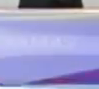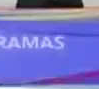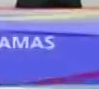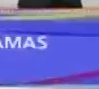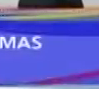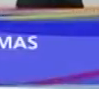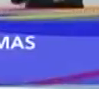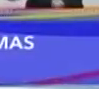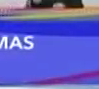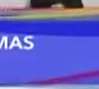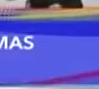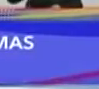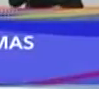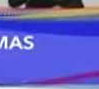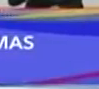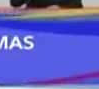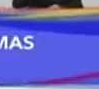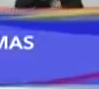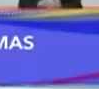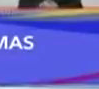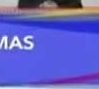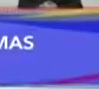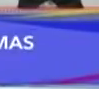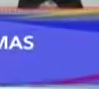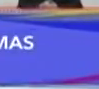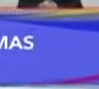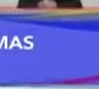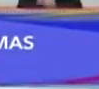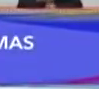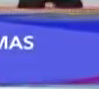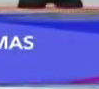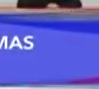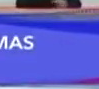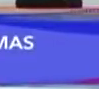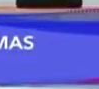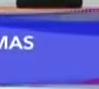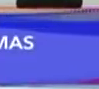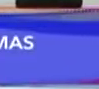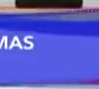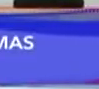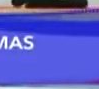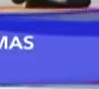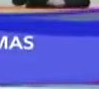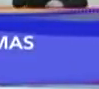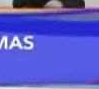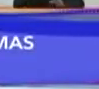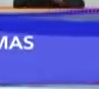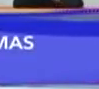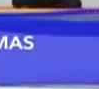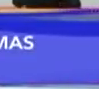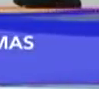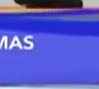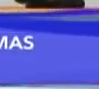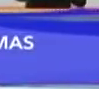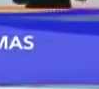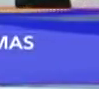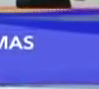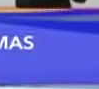pueblo y si ustedes han asumido ese legado Contra viento y